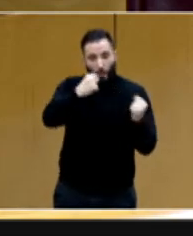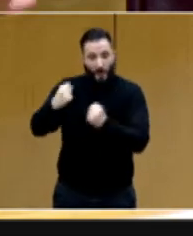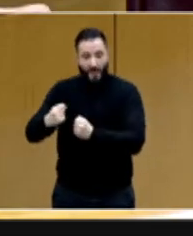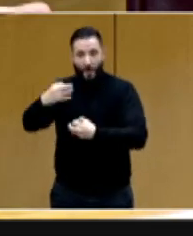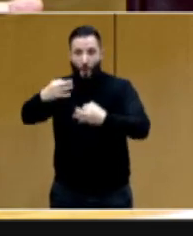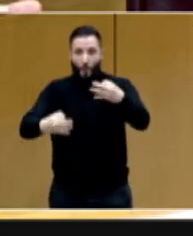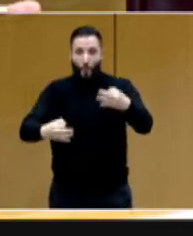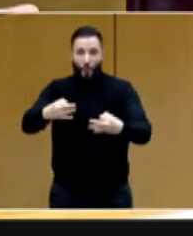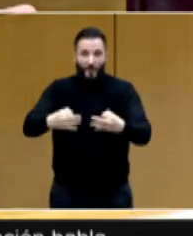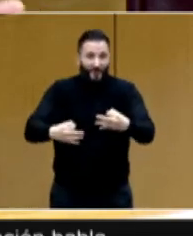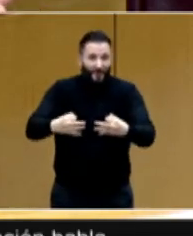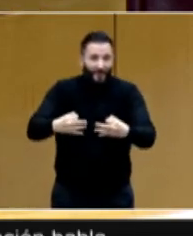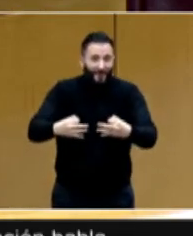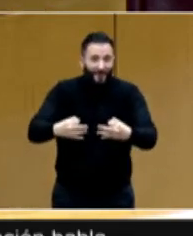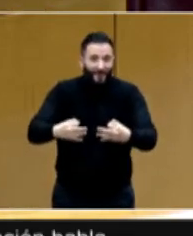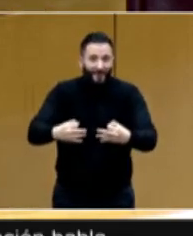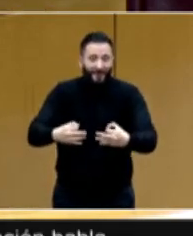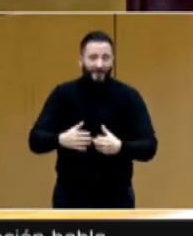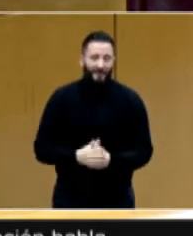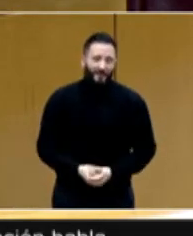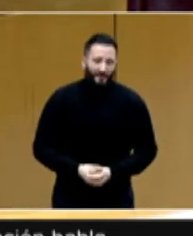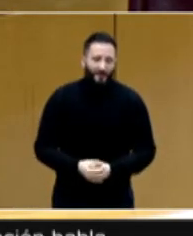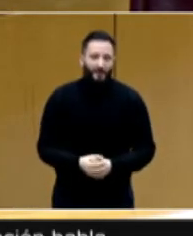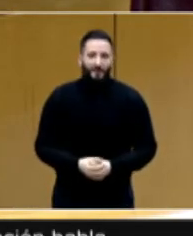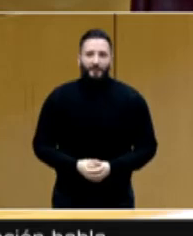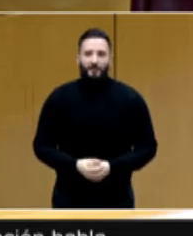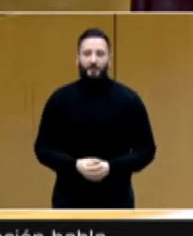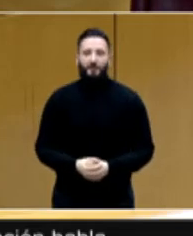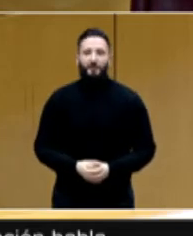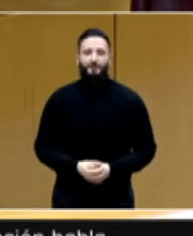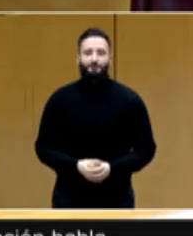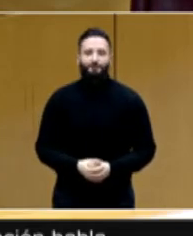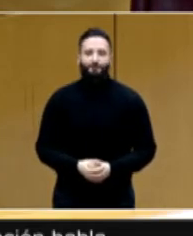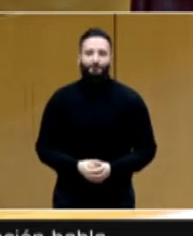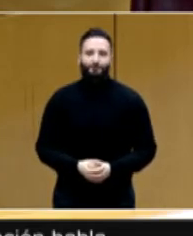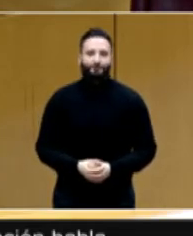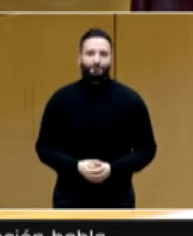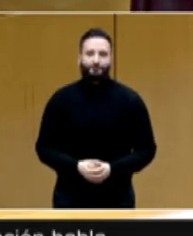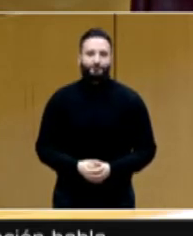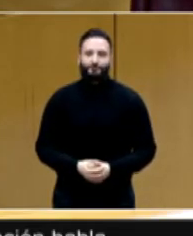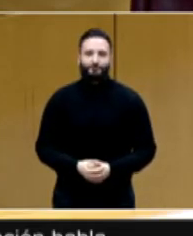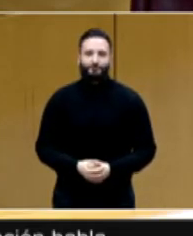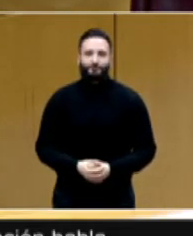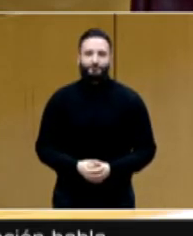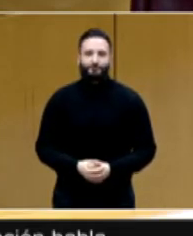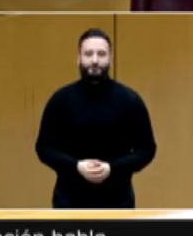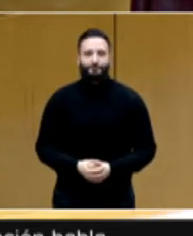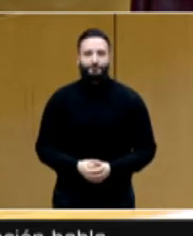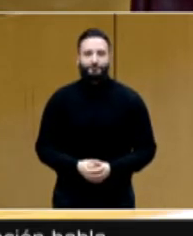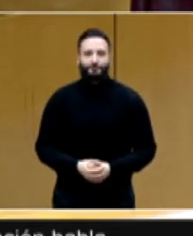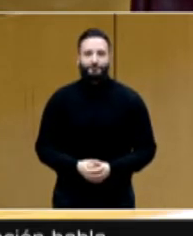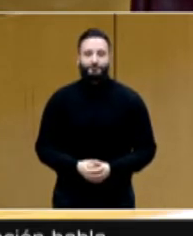que lo que lo garantice que garantice esa seguridad y en cuanto al miedo Yo creo que no hay nada más humano que